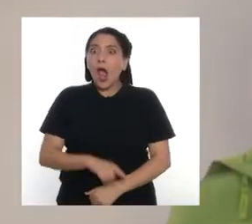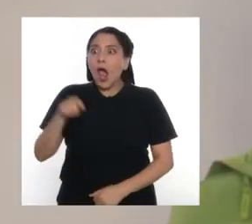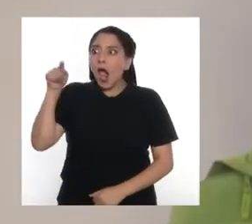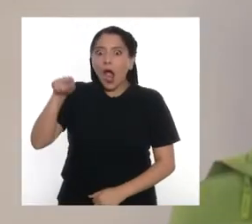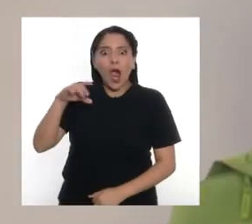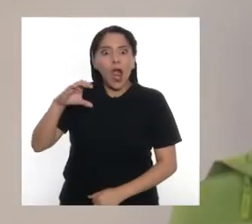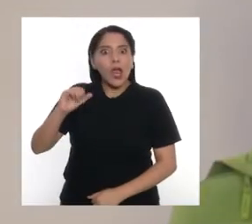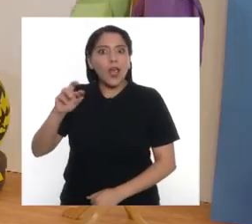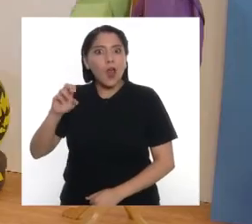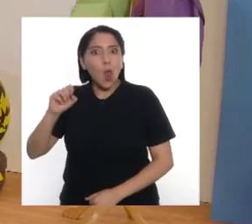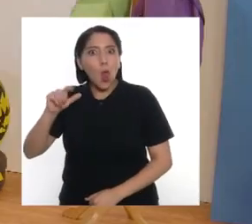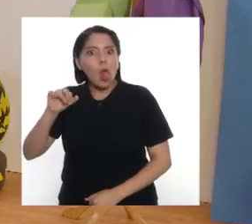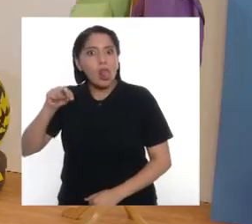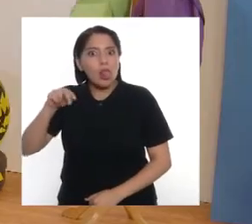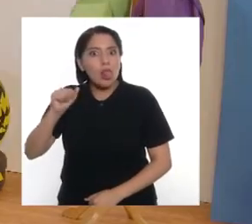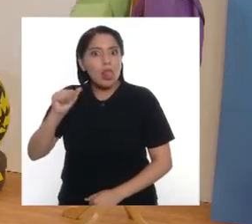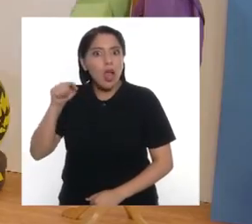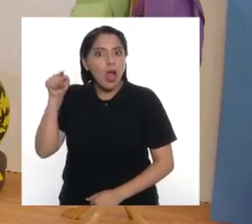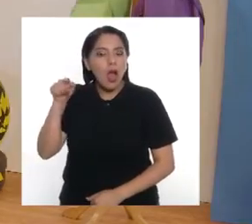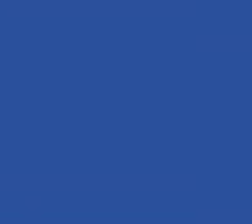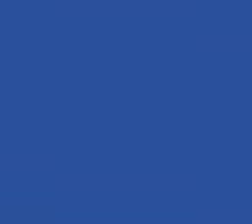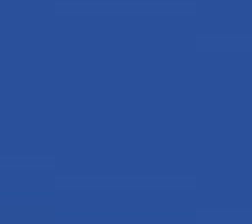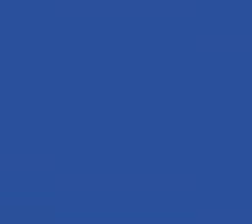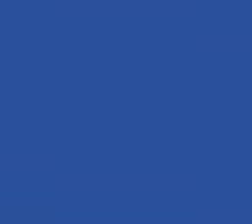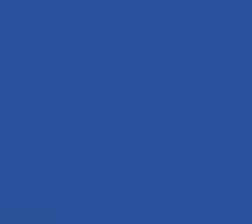Debe ser Carolina.